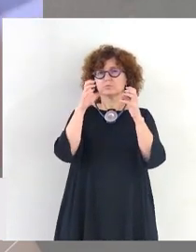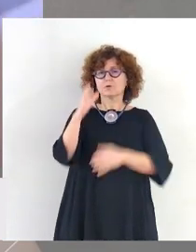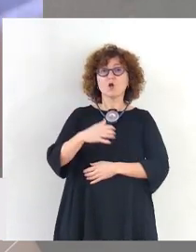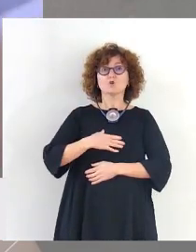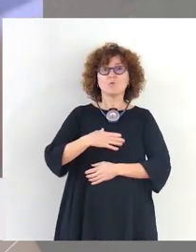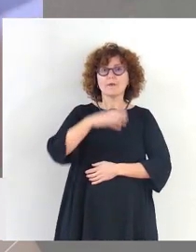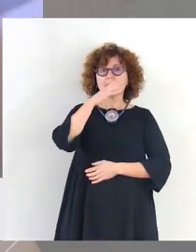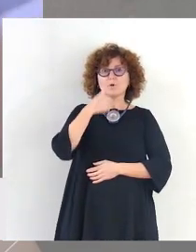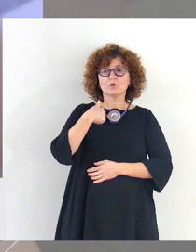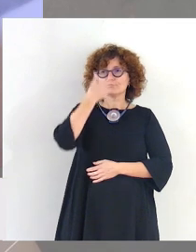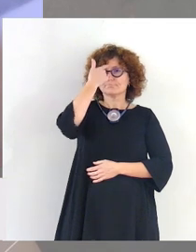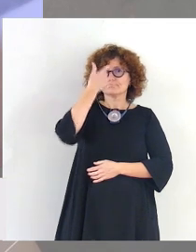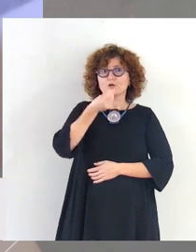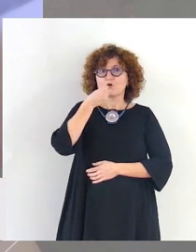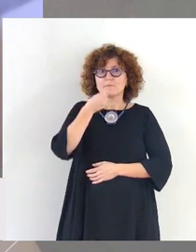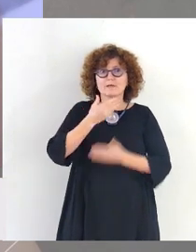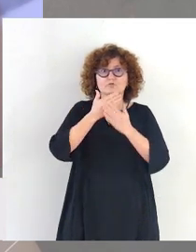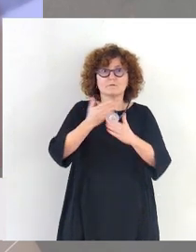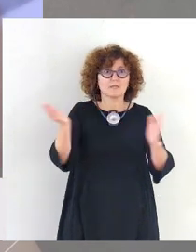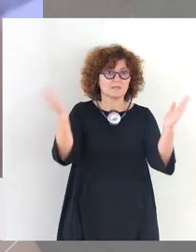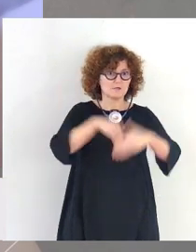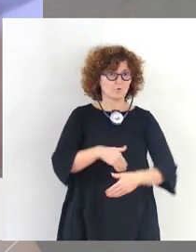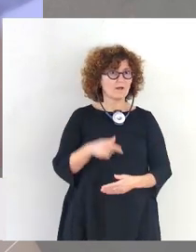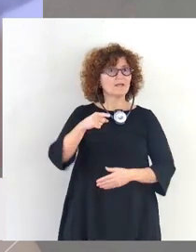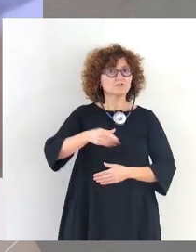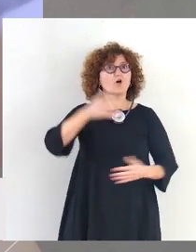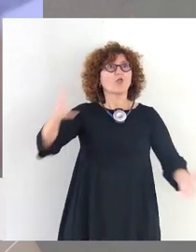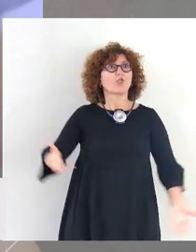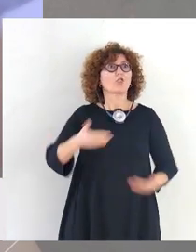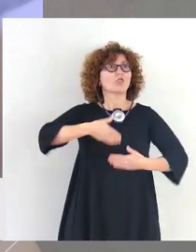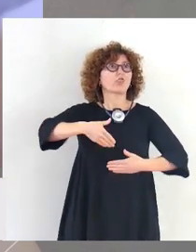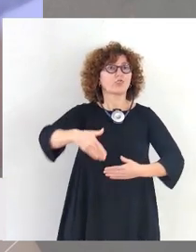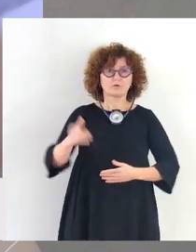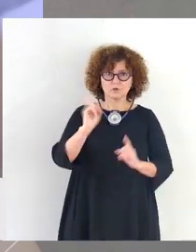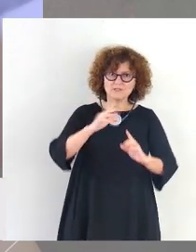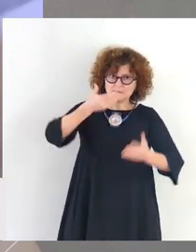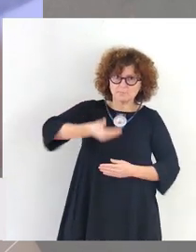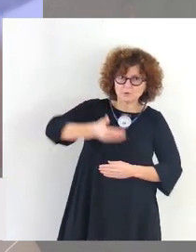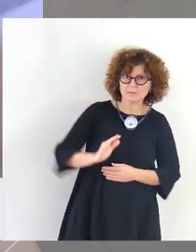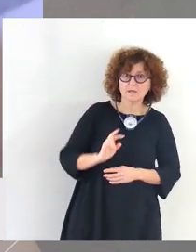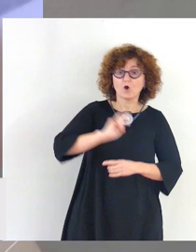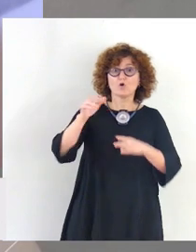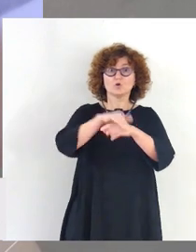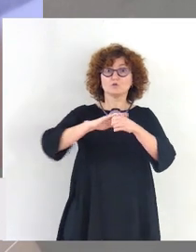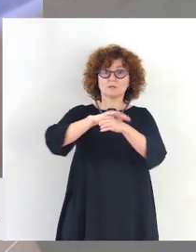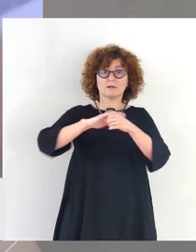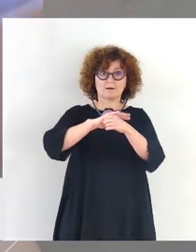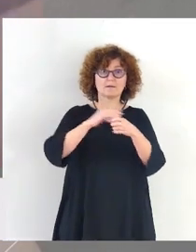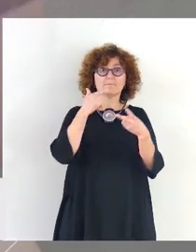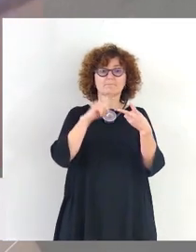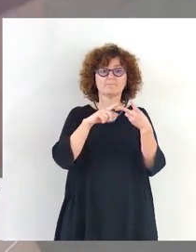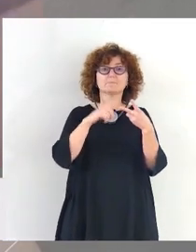nutrición infan es decir no es algo pequeño y esto es importante otra área en la que nos han dicho nuestras sociedades nacionales el área de la